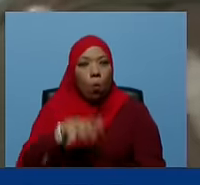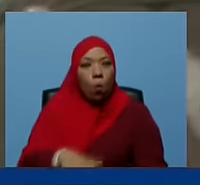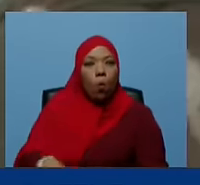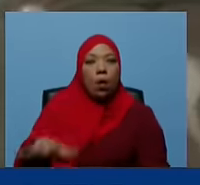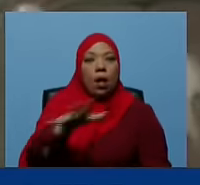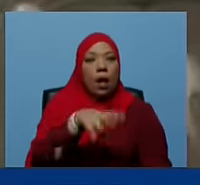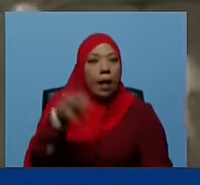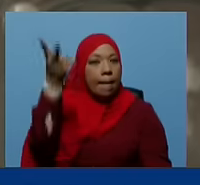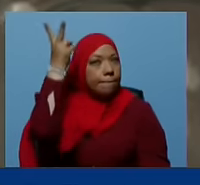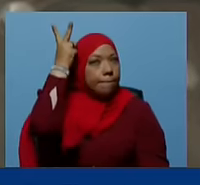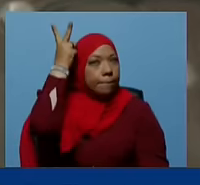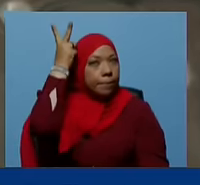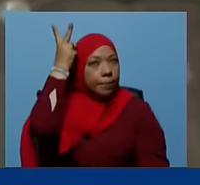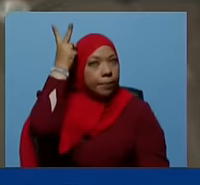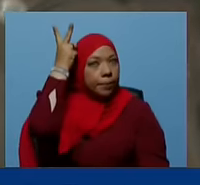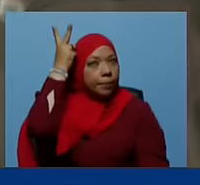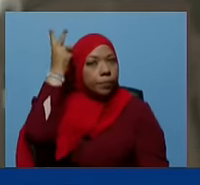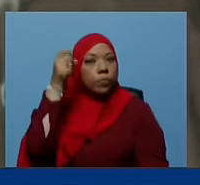Perú,